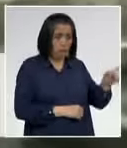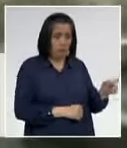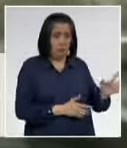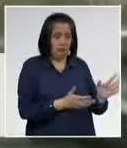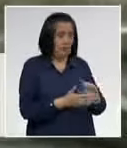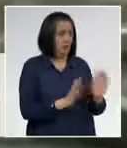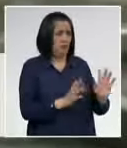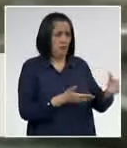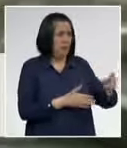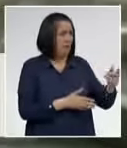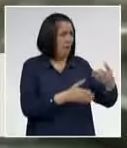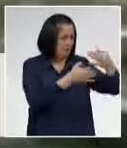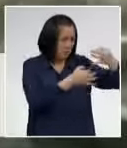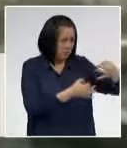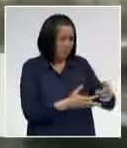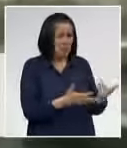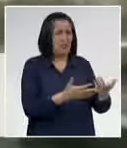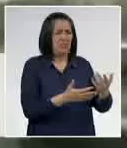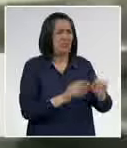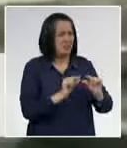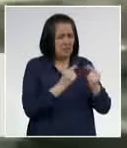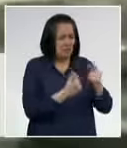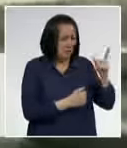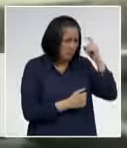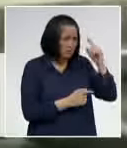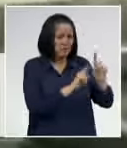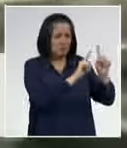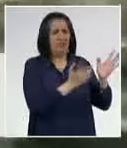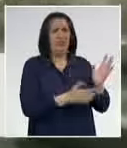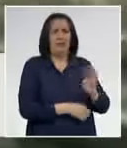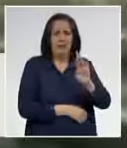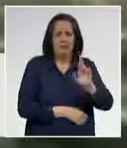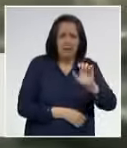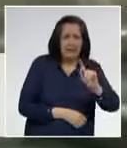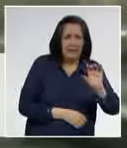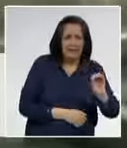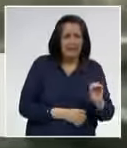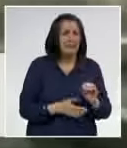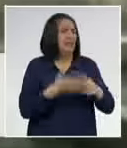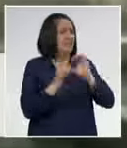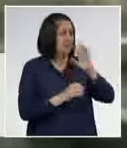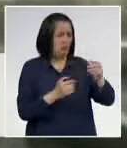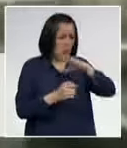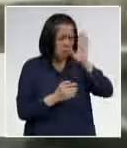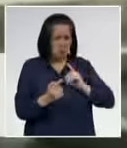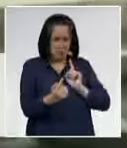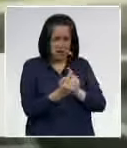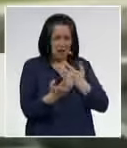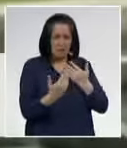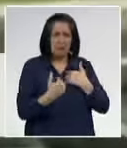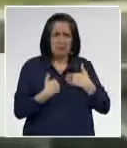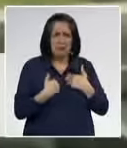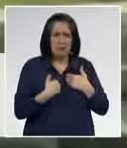ninguna tesorería ni contabilidad del partido. Y Barata ha sido muy claro en decir que nunca habló conmigo de eso, nunca.